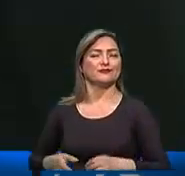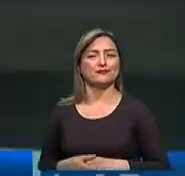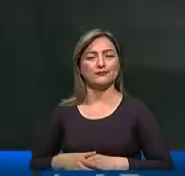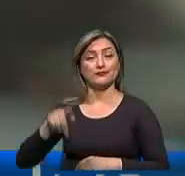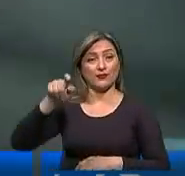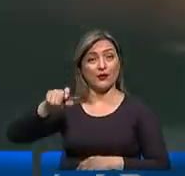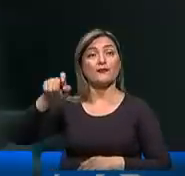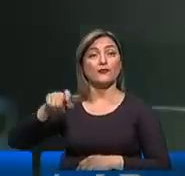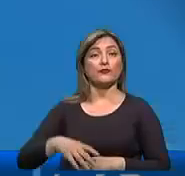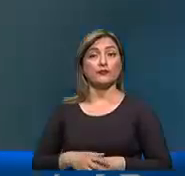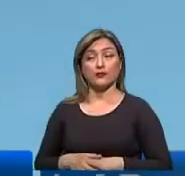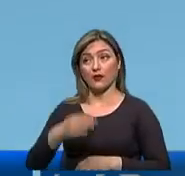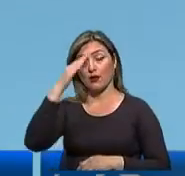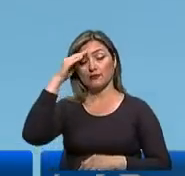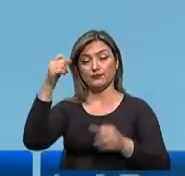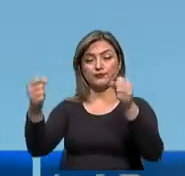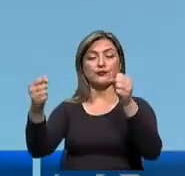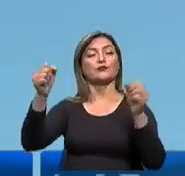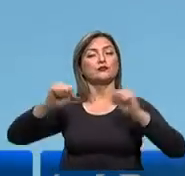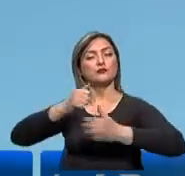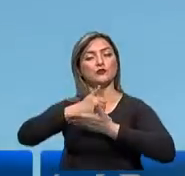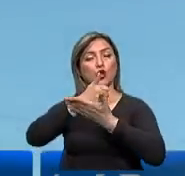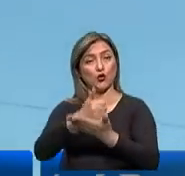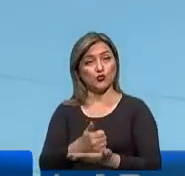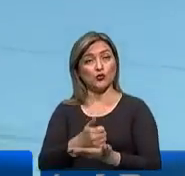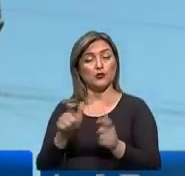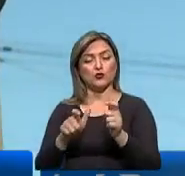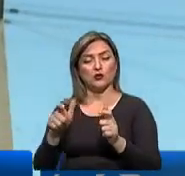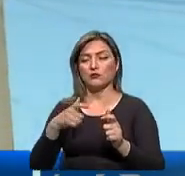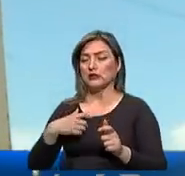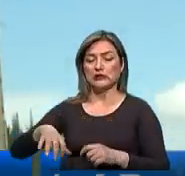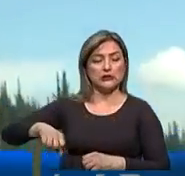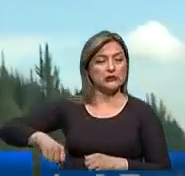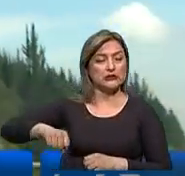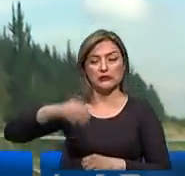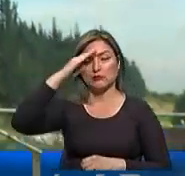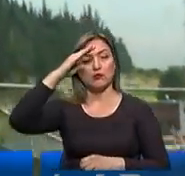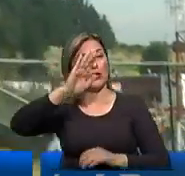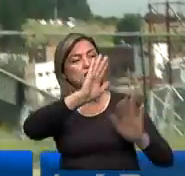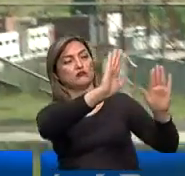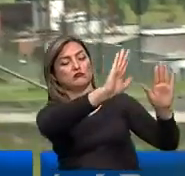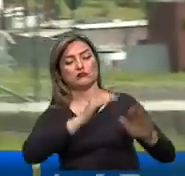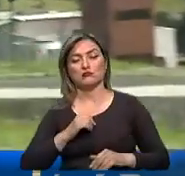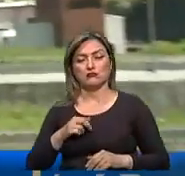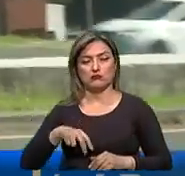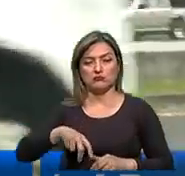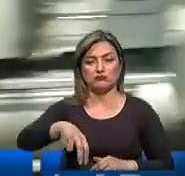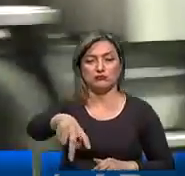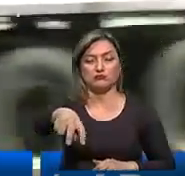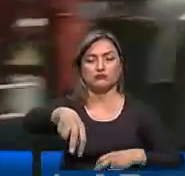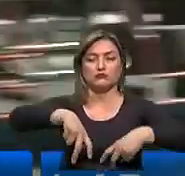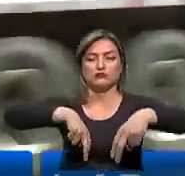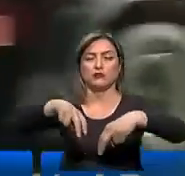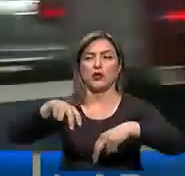necesitamos la presencia de agentes de tránsito para que ayuden a cruzar a las personas y un poquito más de señalética también en los accesos a esta